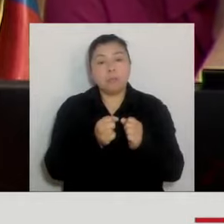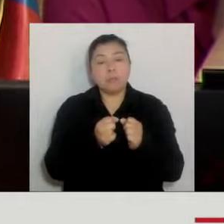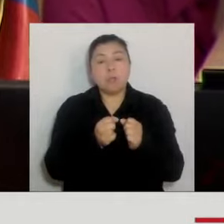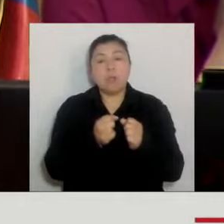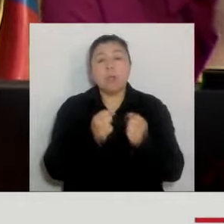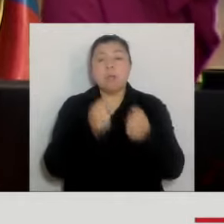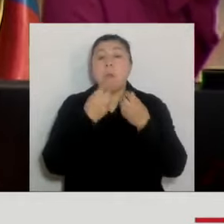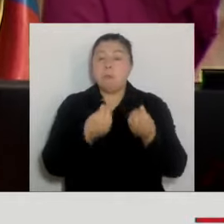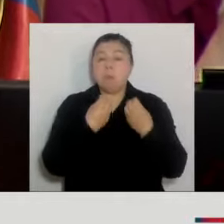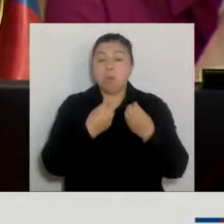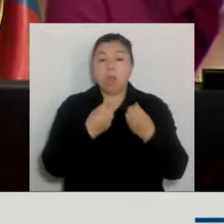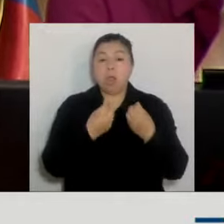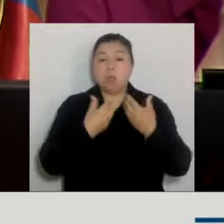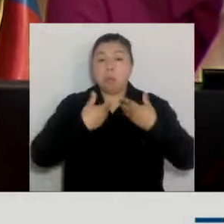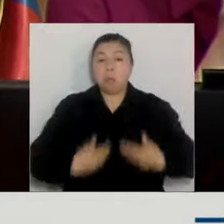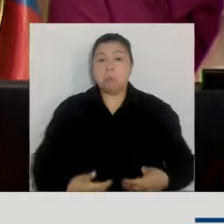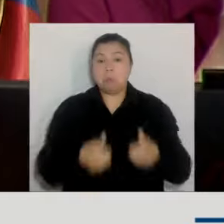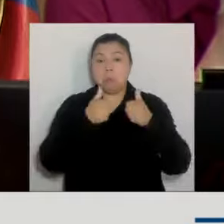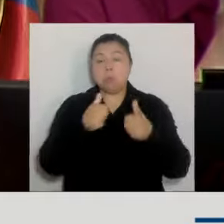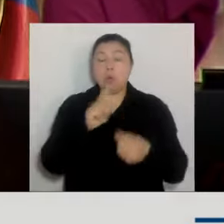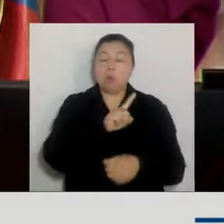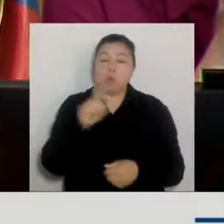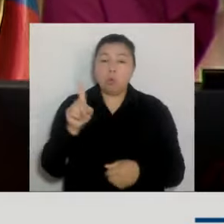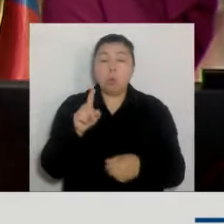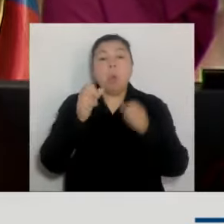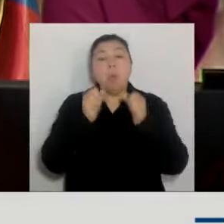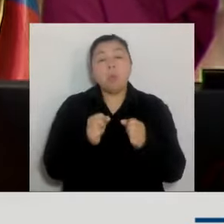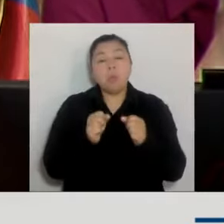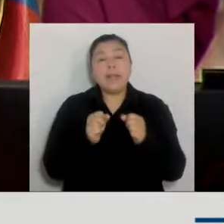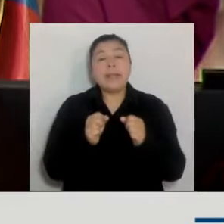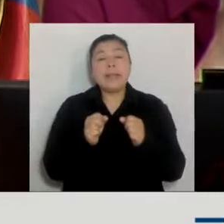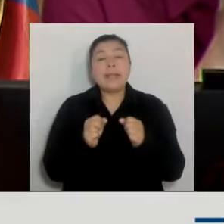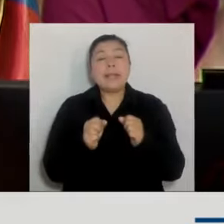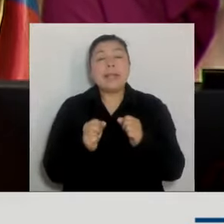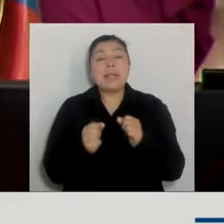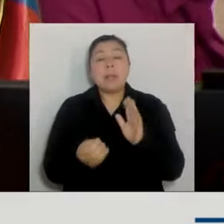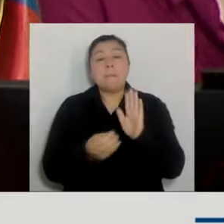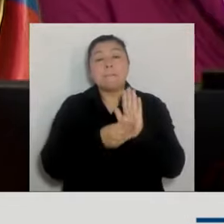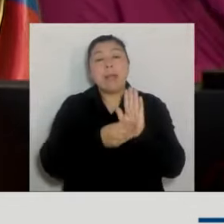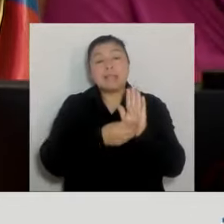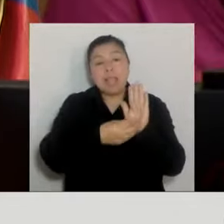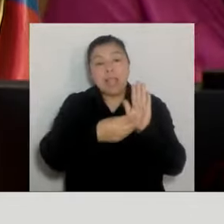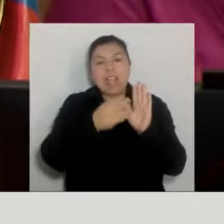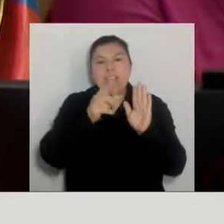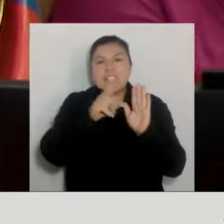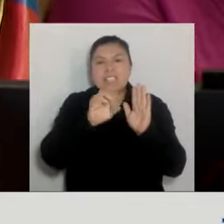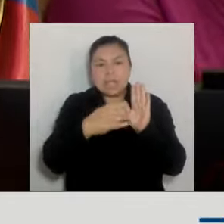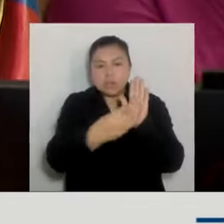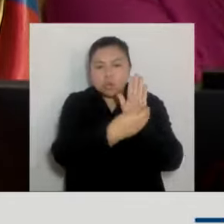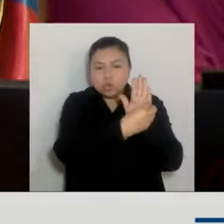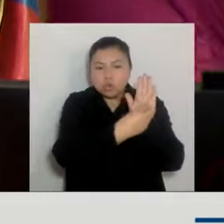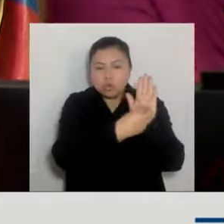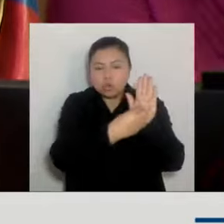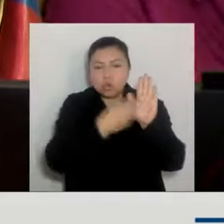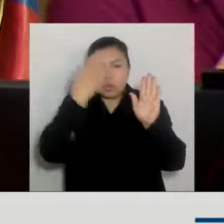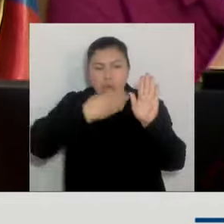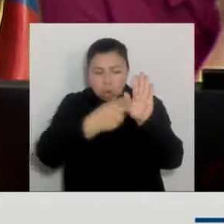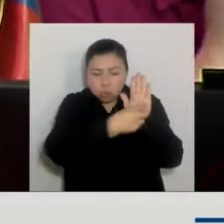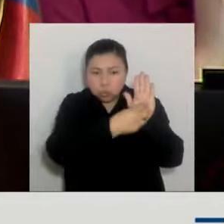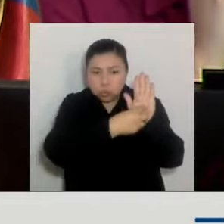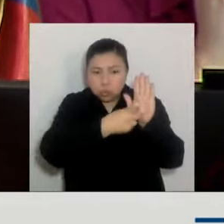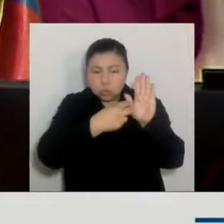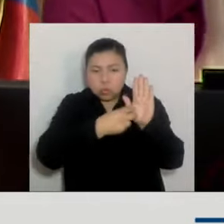o no eh pueden tener más o menos sellos eh pero que En definitiva son alimentos eh Y el